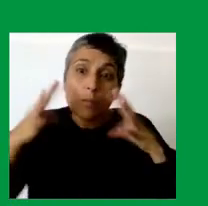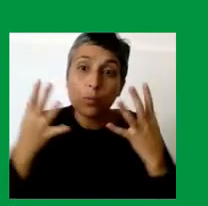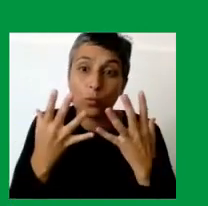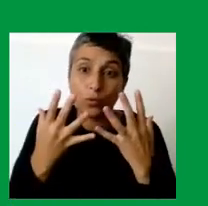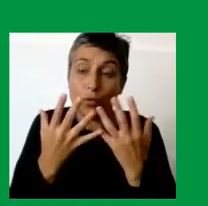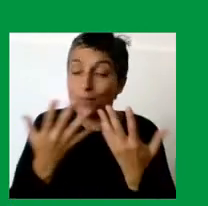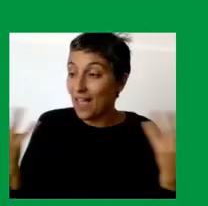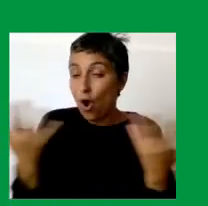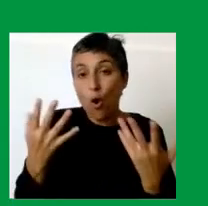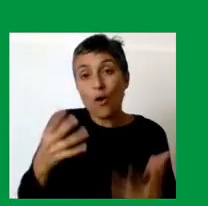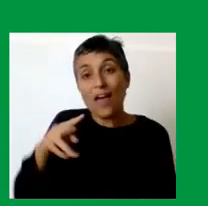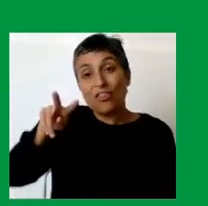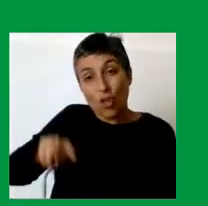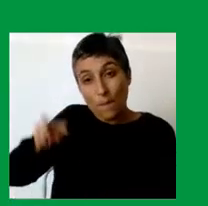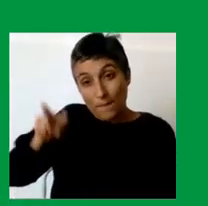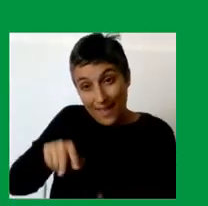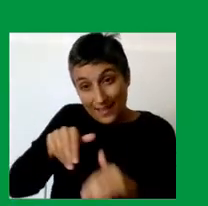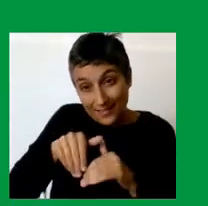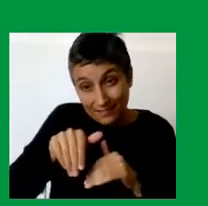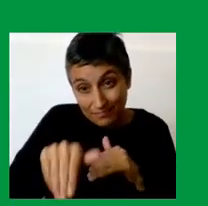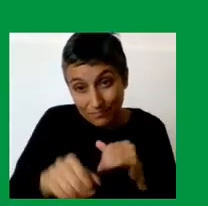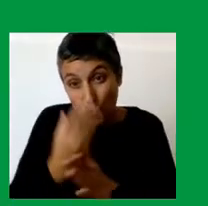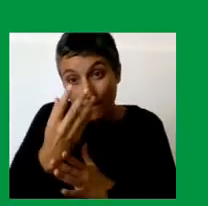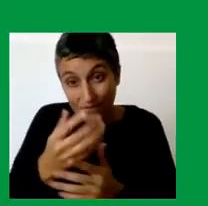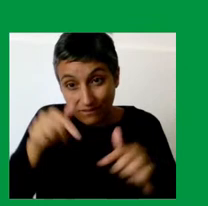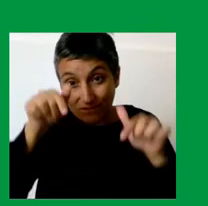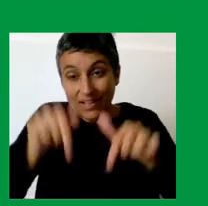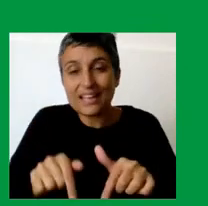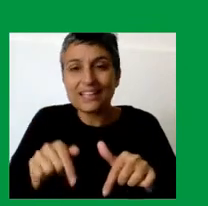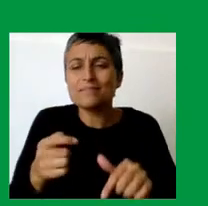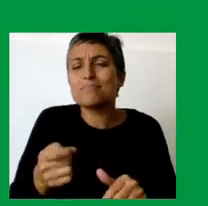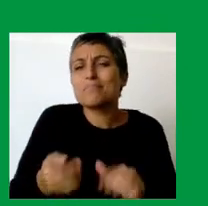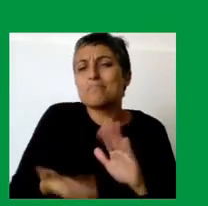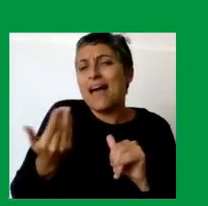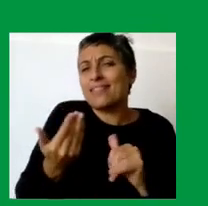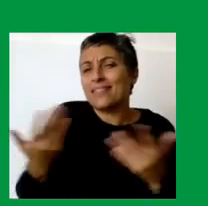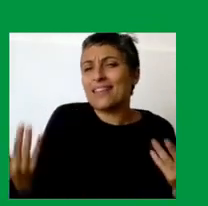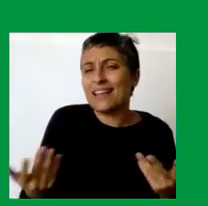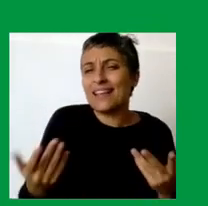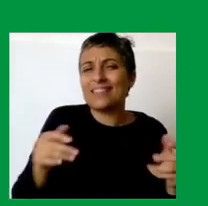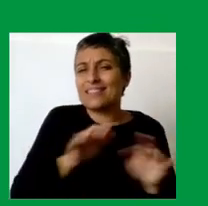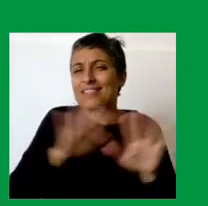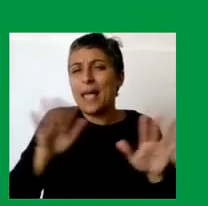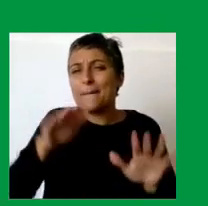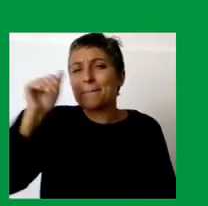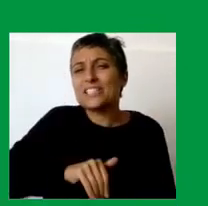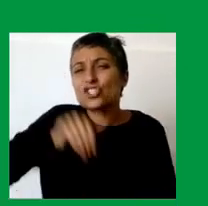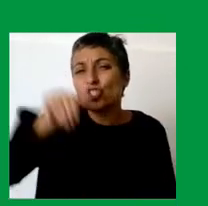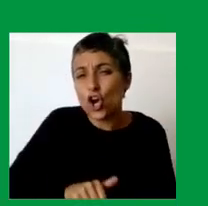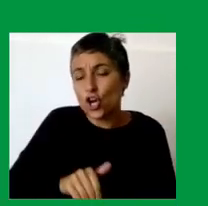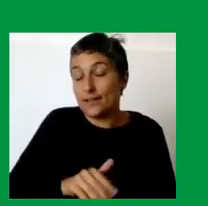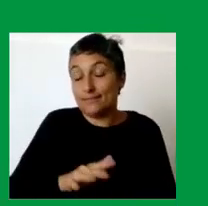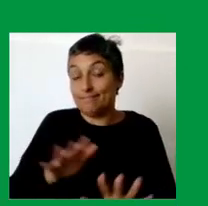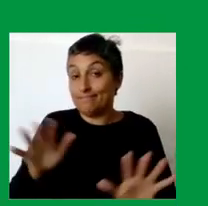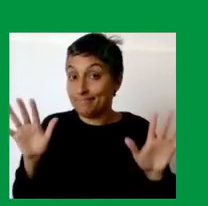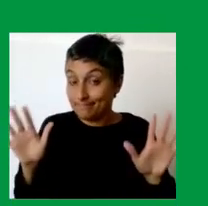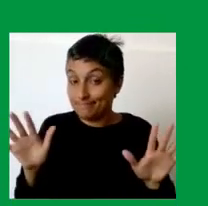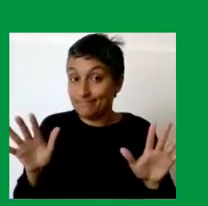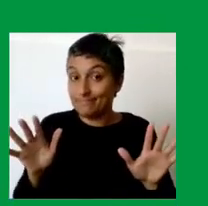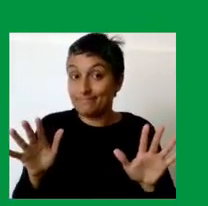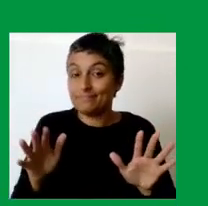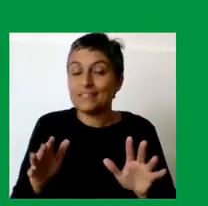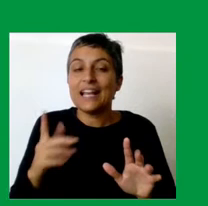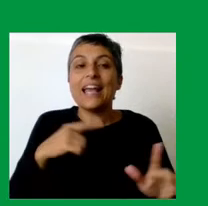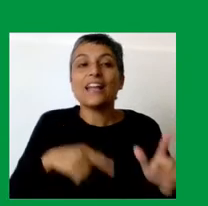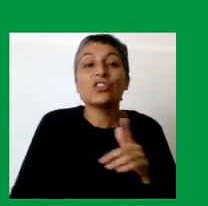a 2 meses y pico de su aparición, tiene más de 100 millones. Con esto quiero marcar cómo es que